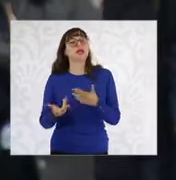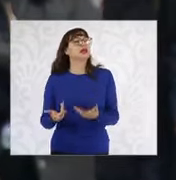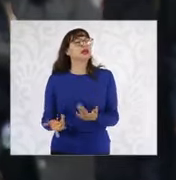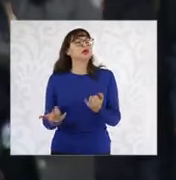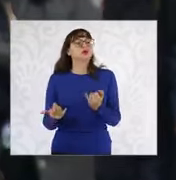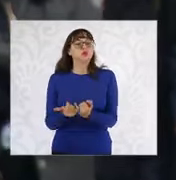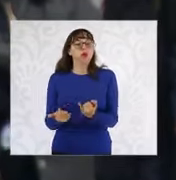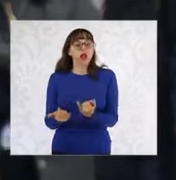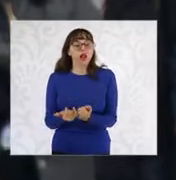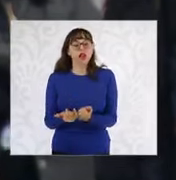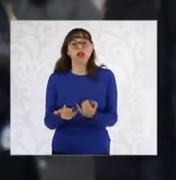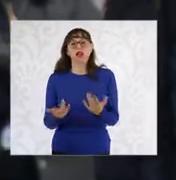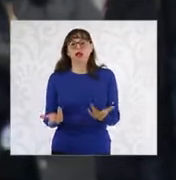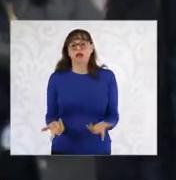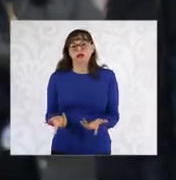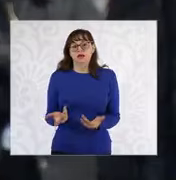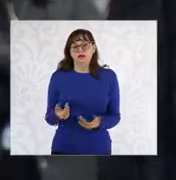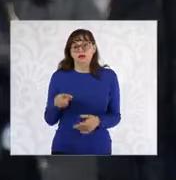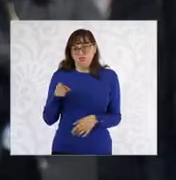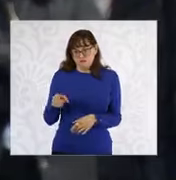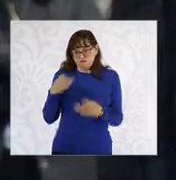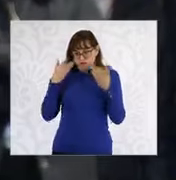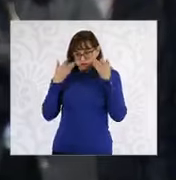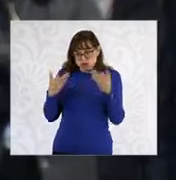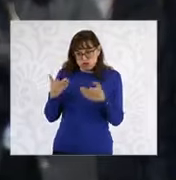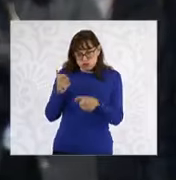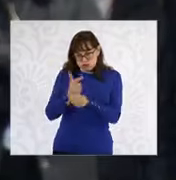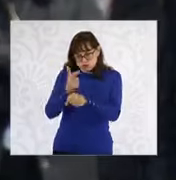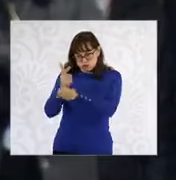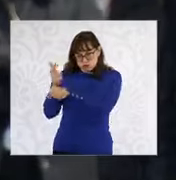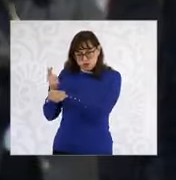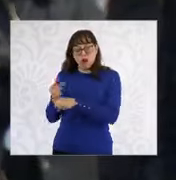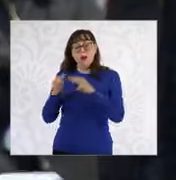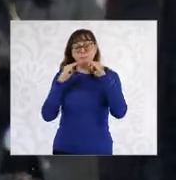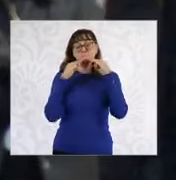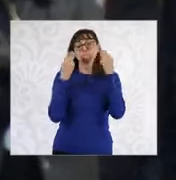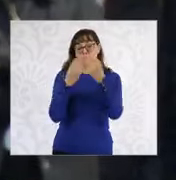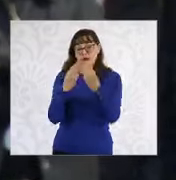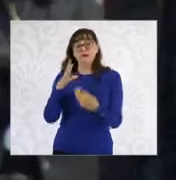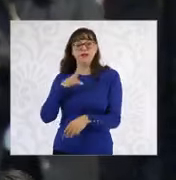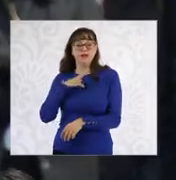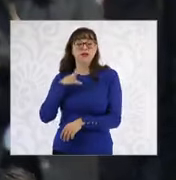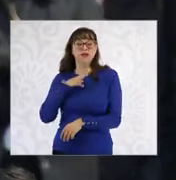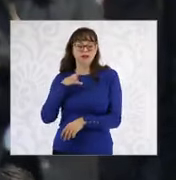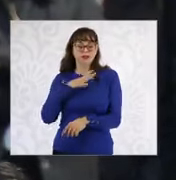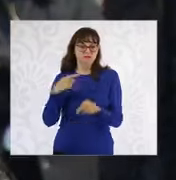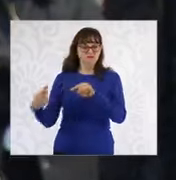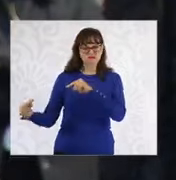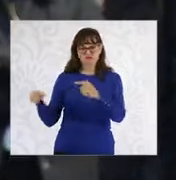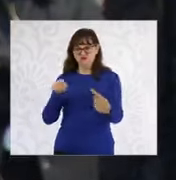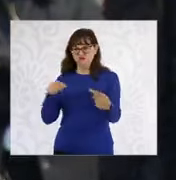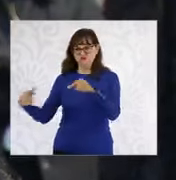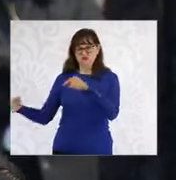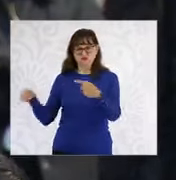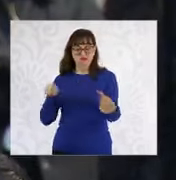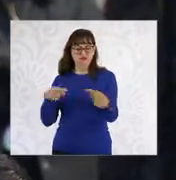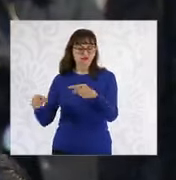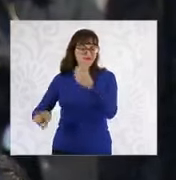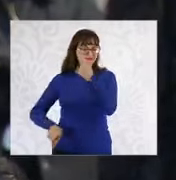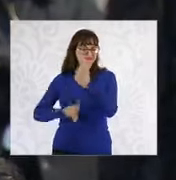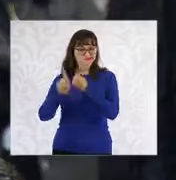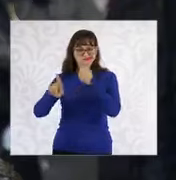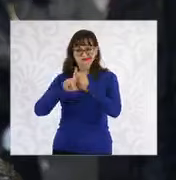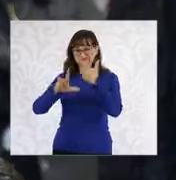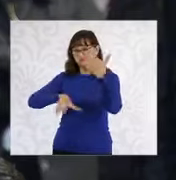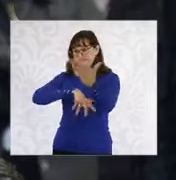ya algún tiempo se conoce la presencia de grupos criminales que justo están disputando esta zona por todo lo que se mueve